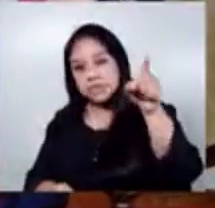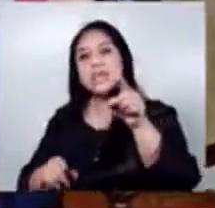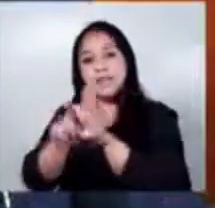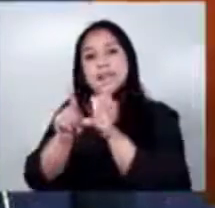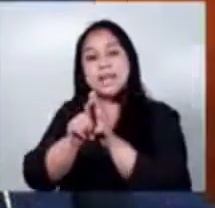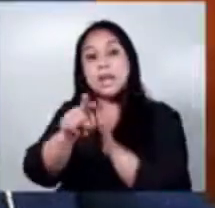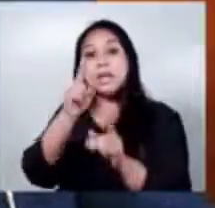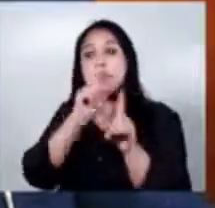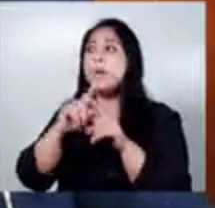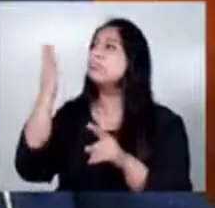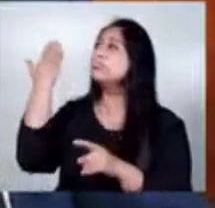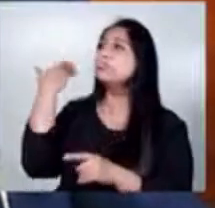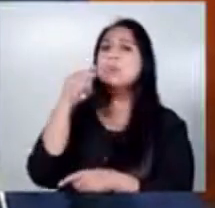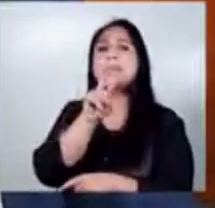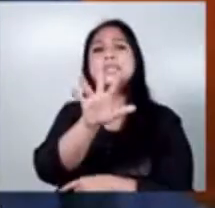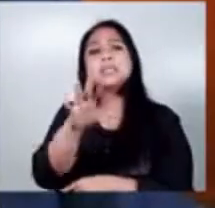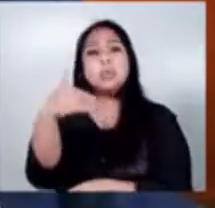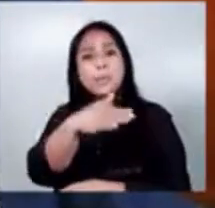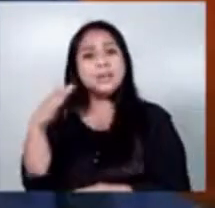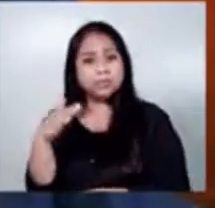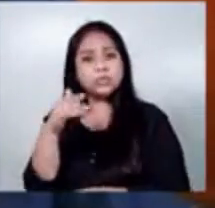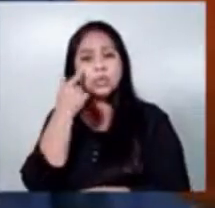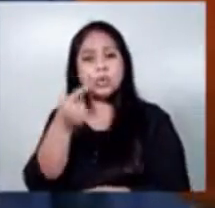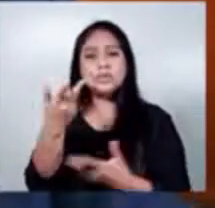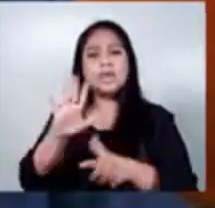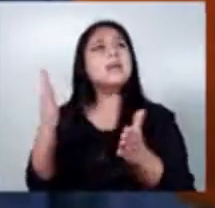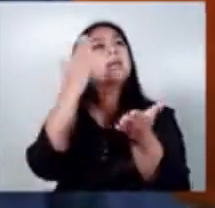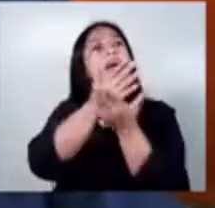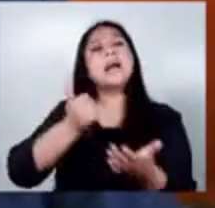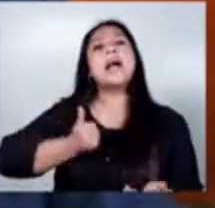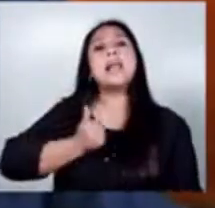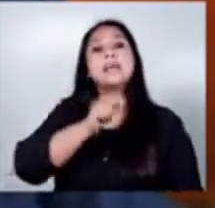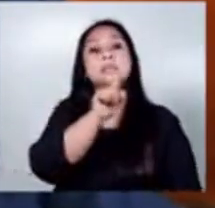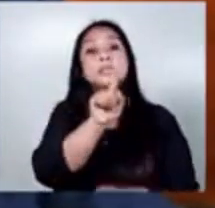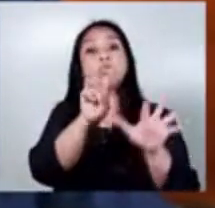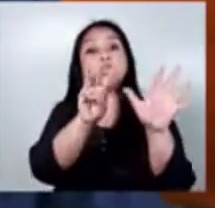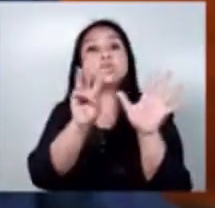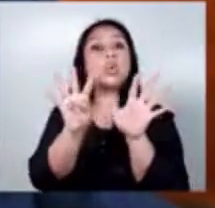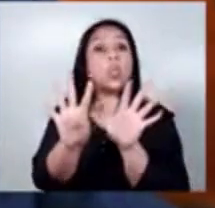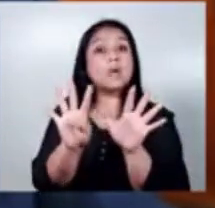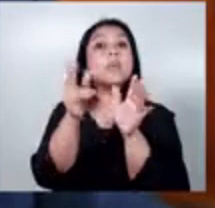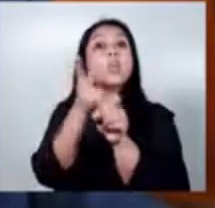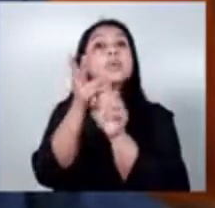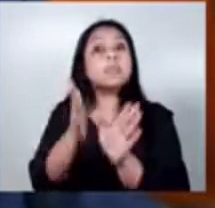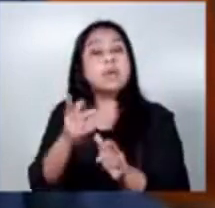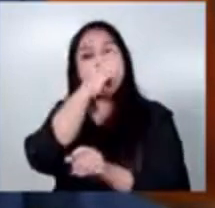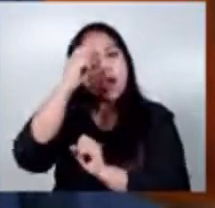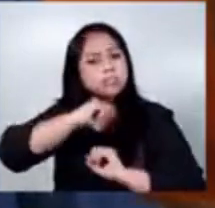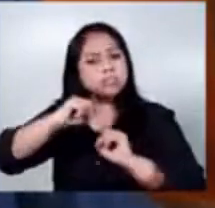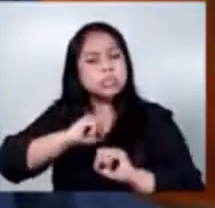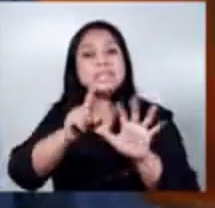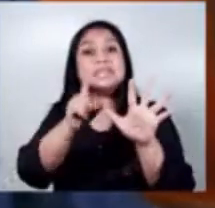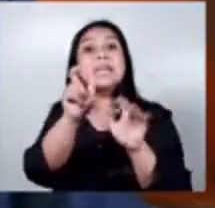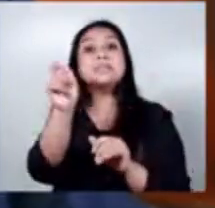migración regular. A propósito, el pasado 25 de marzo llegaron a Canadá 189 guatemaltecos para